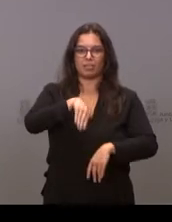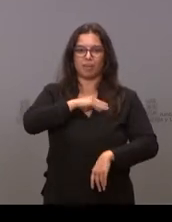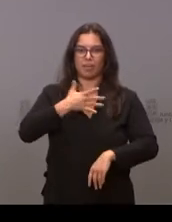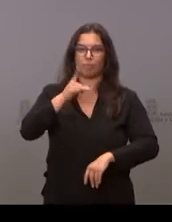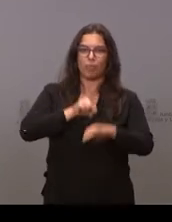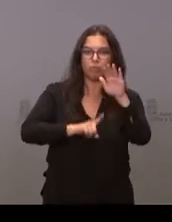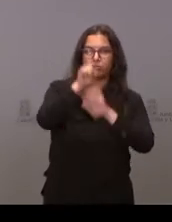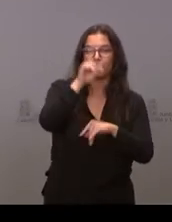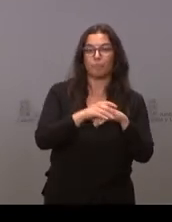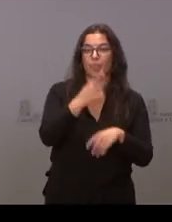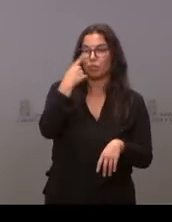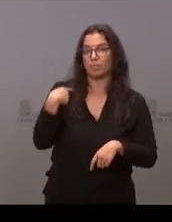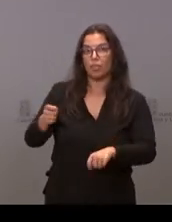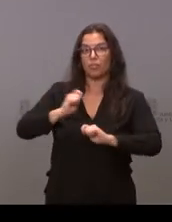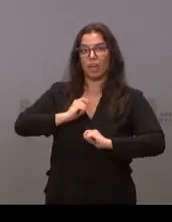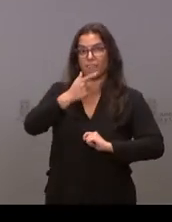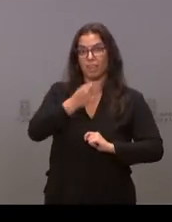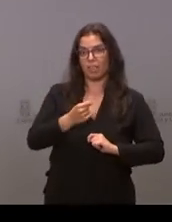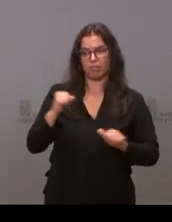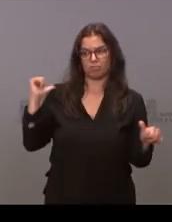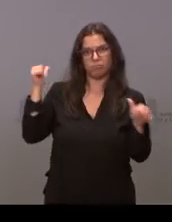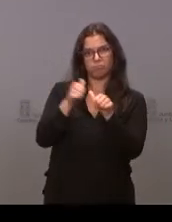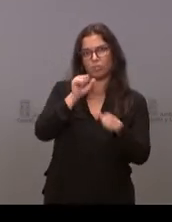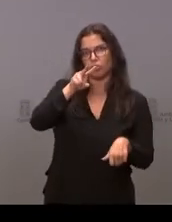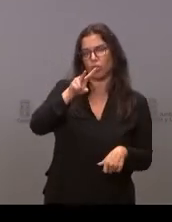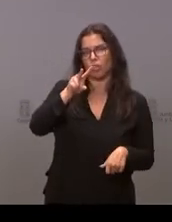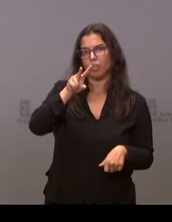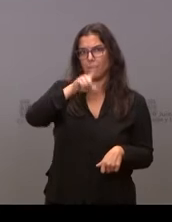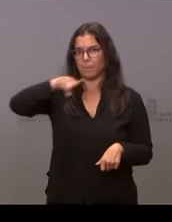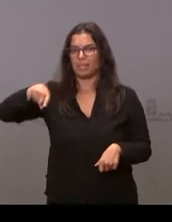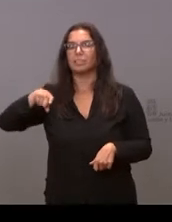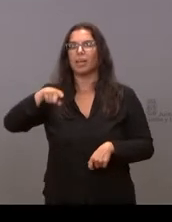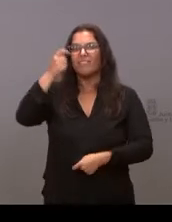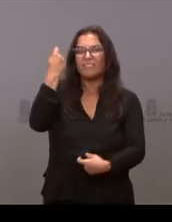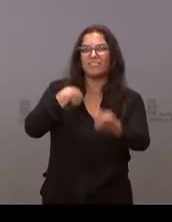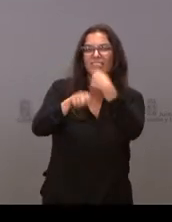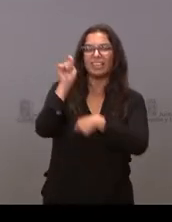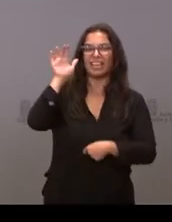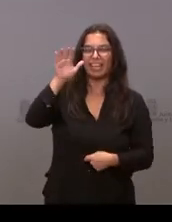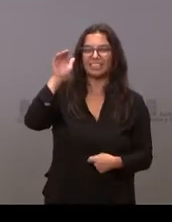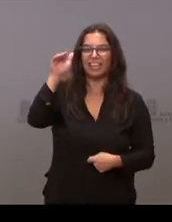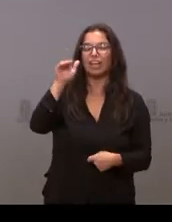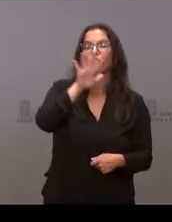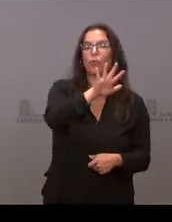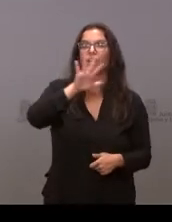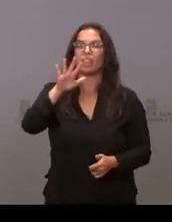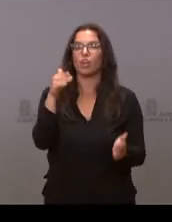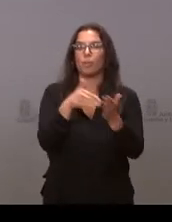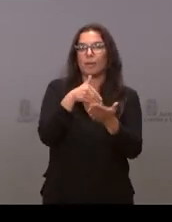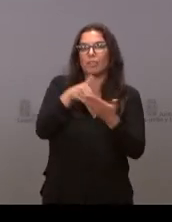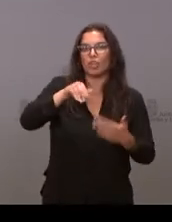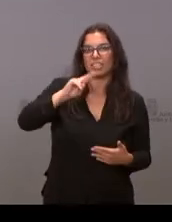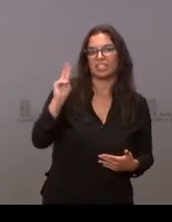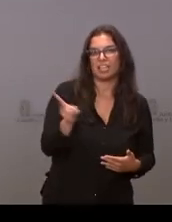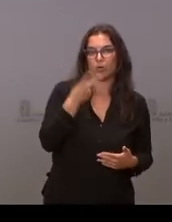ha permitido el año pasado, en los últimos 12 meses, exportar más de 55.000 millones de euros al exterior, no